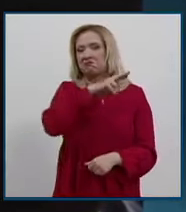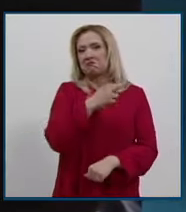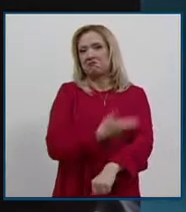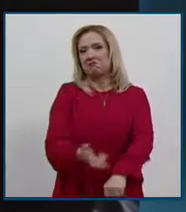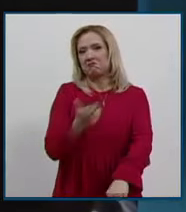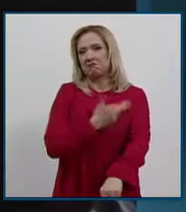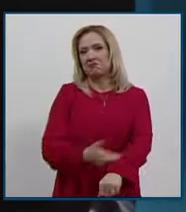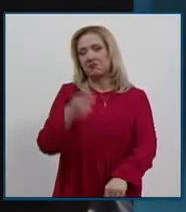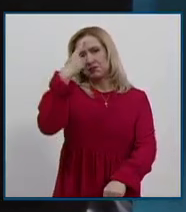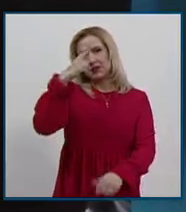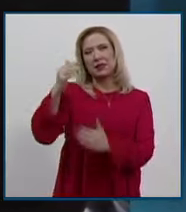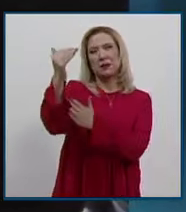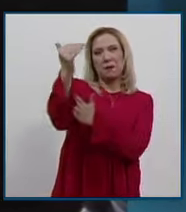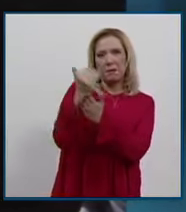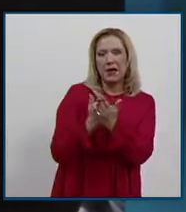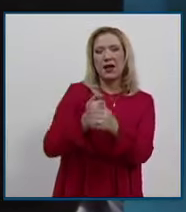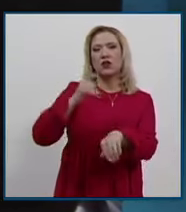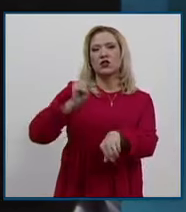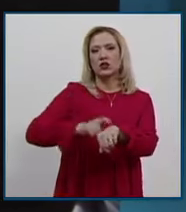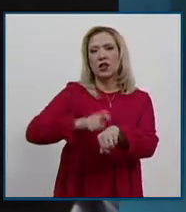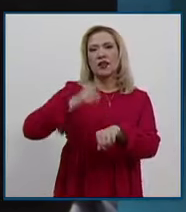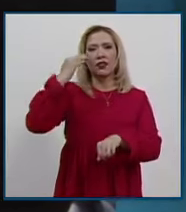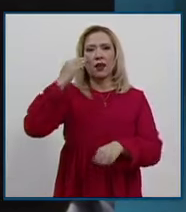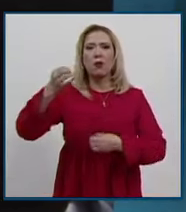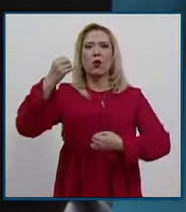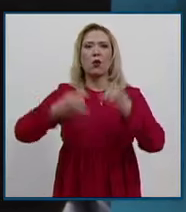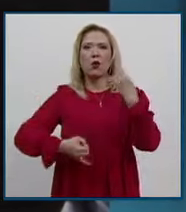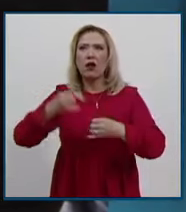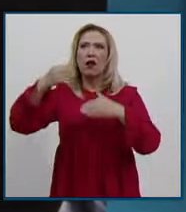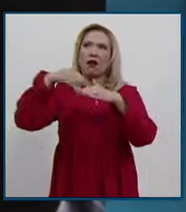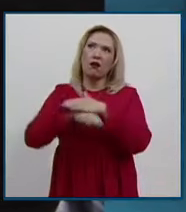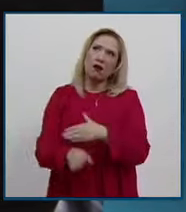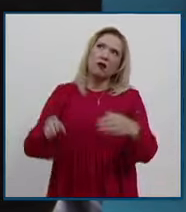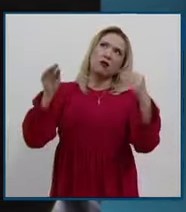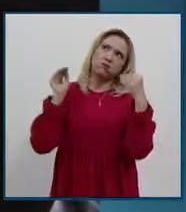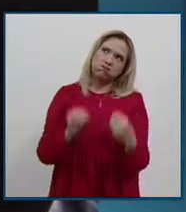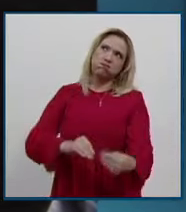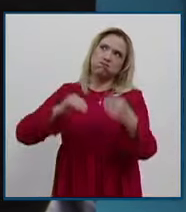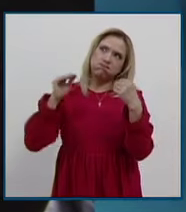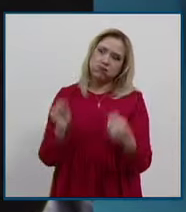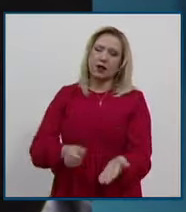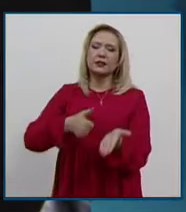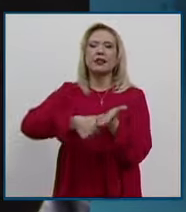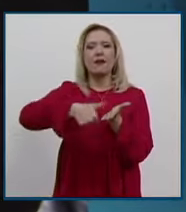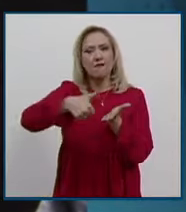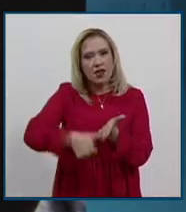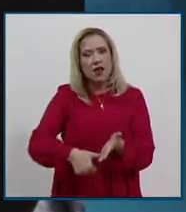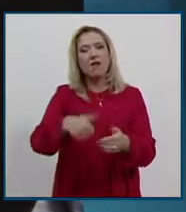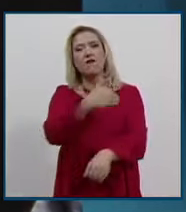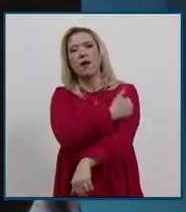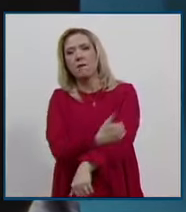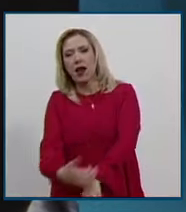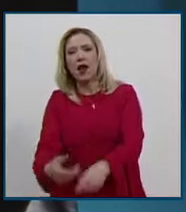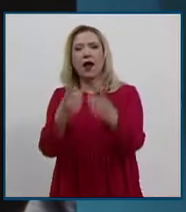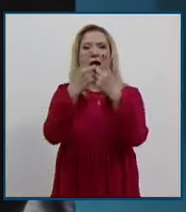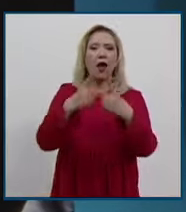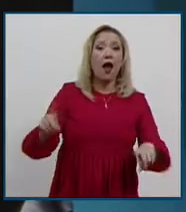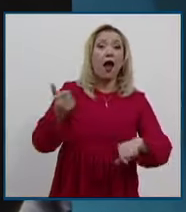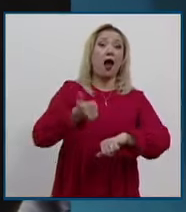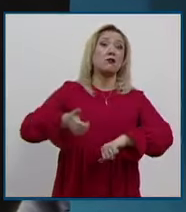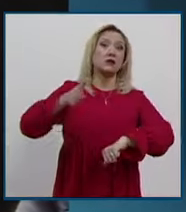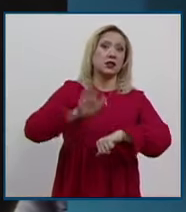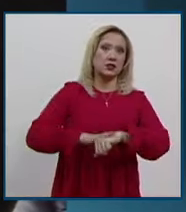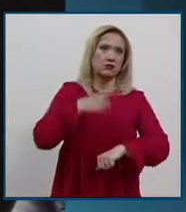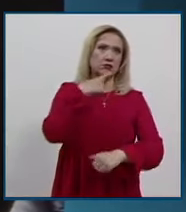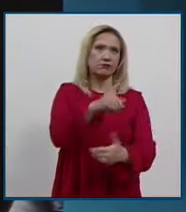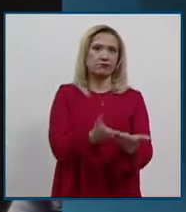permitirá reducir las cargas de trabajo de juzgados y tribunales en materia civil familiar y administrativa la